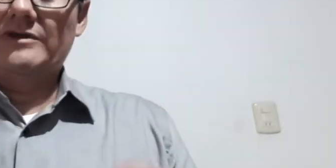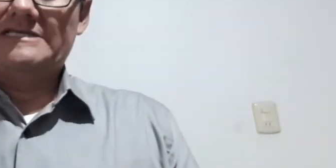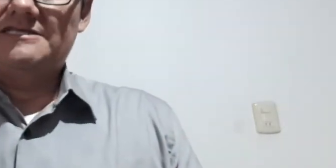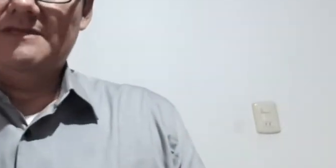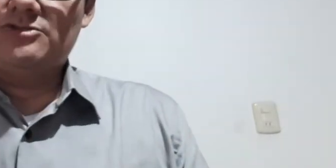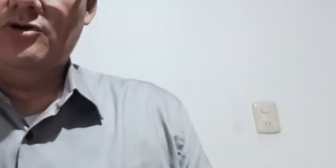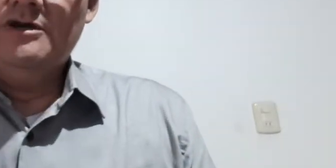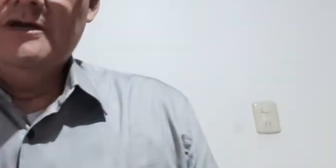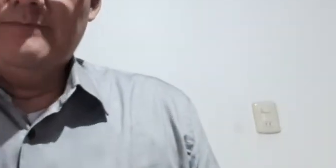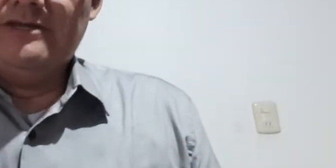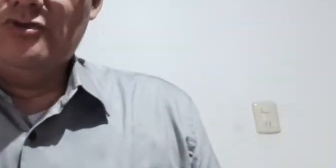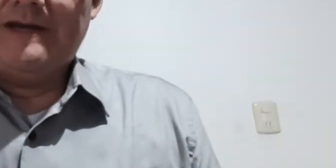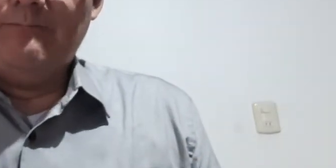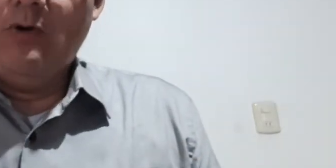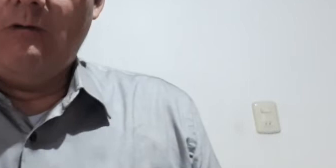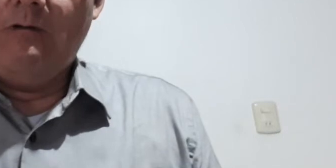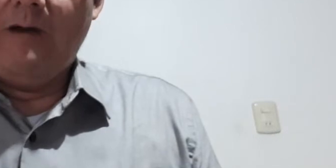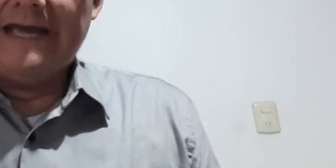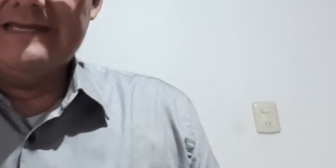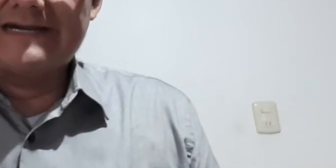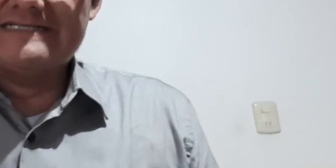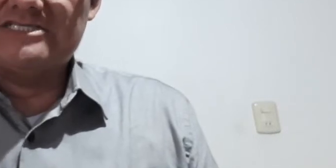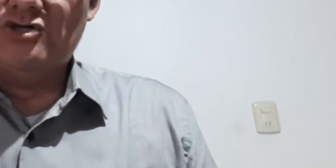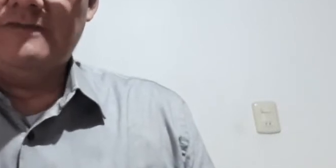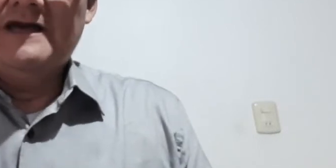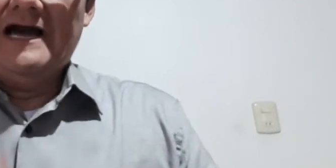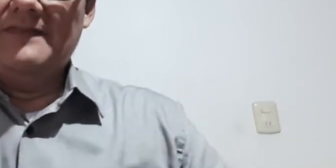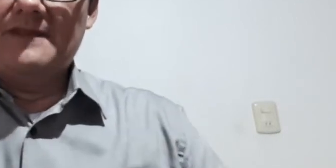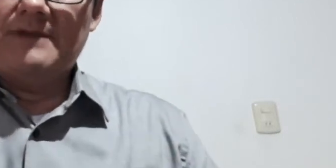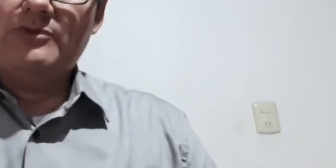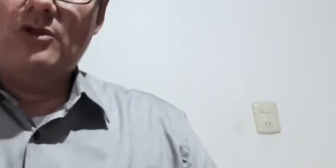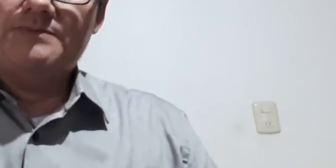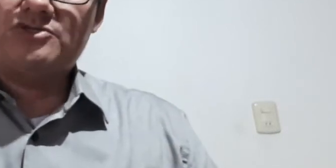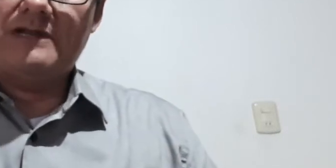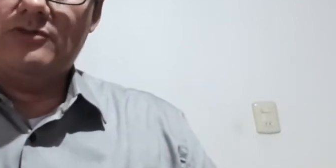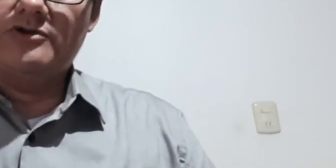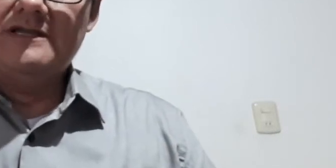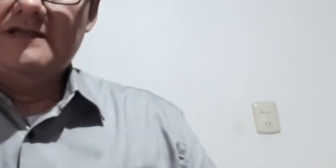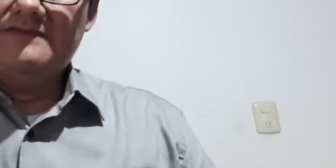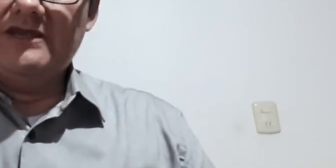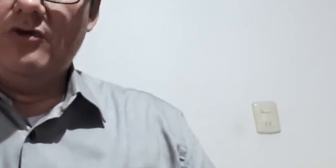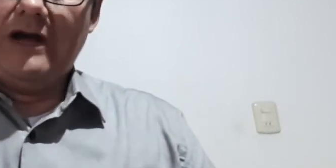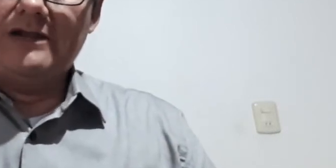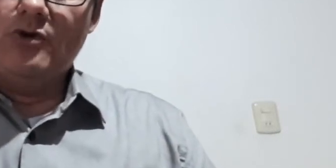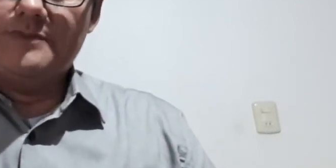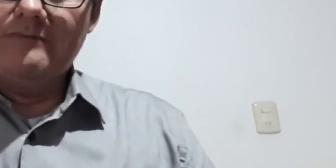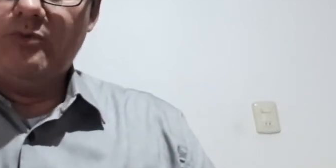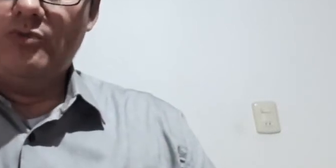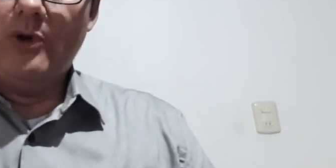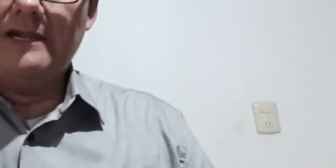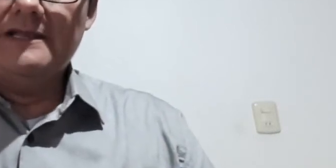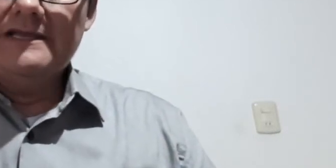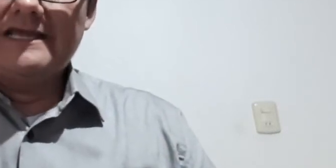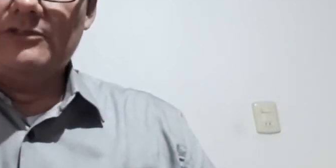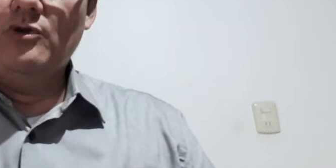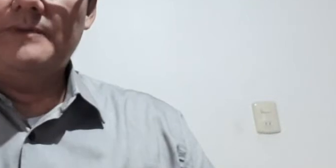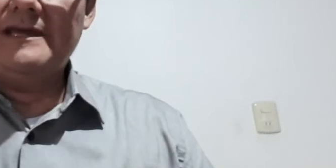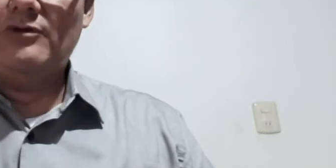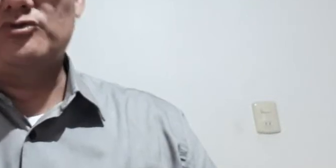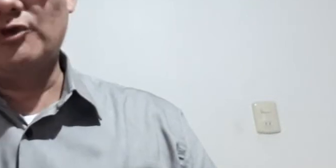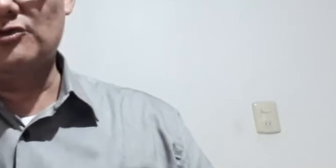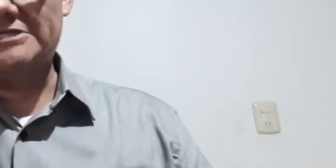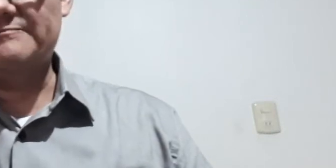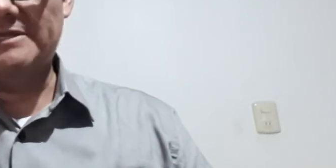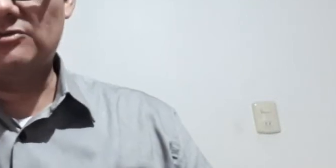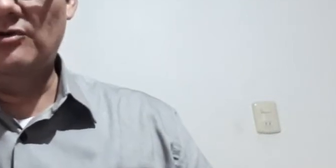no ha habido crecimiento, pero tampoco hay recesión. Andrés Manuel López Obrador dijo algo bien puntual, que no ve